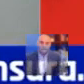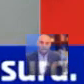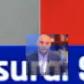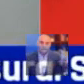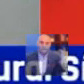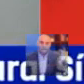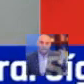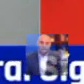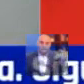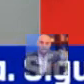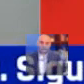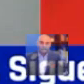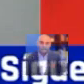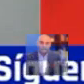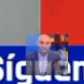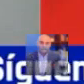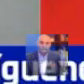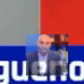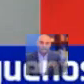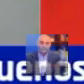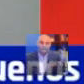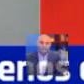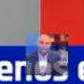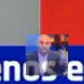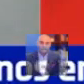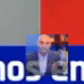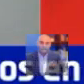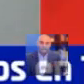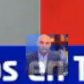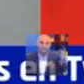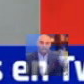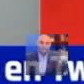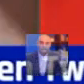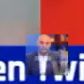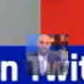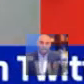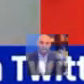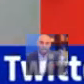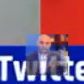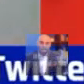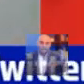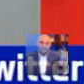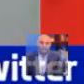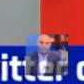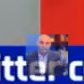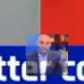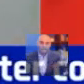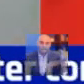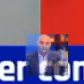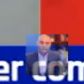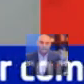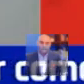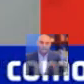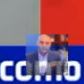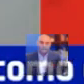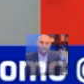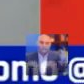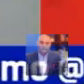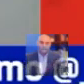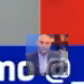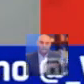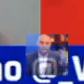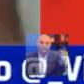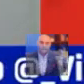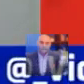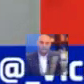mi punto de vista, a la patria muchísimo. Los neoliberales destruyeron prácticamente a México, no hay que